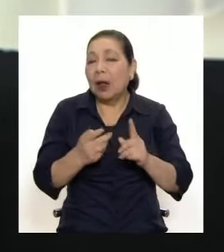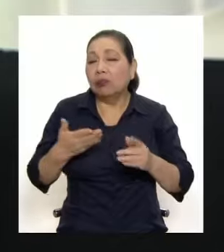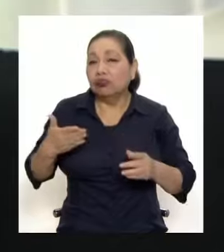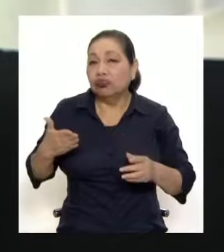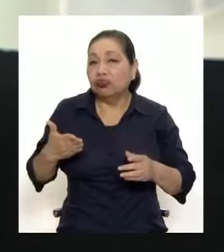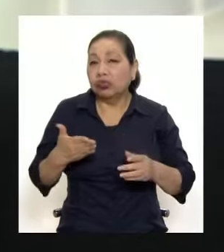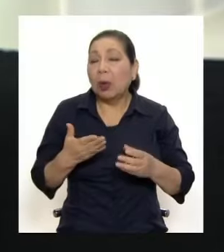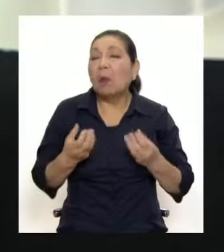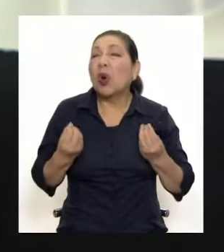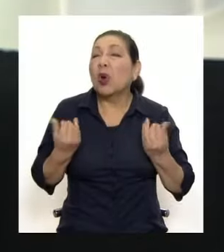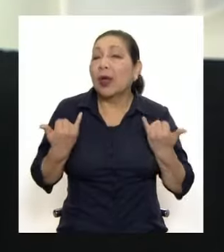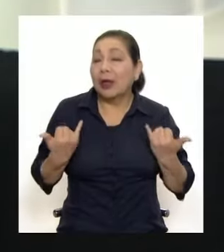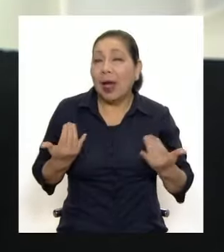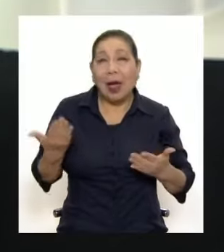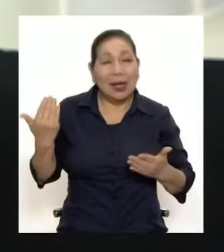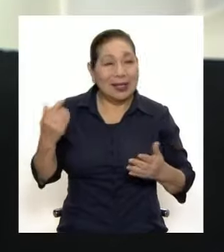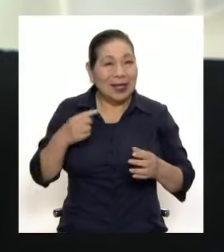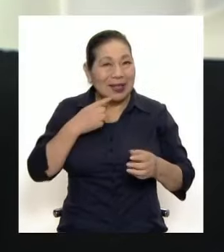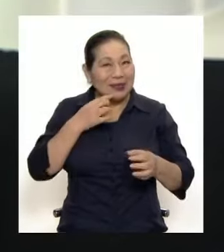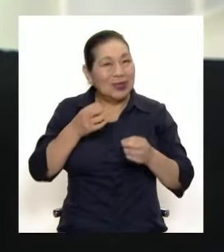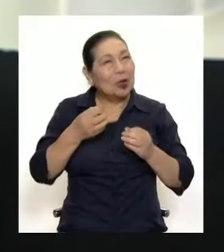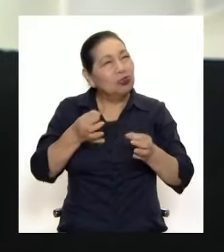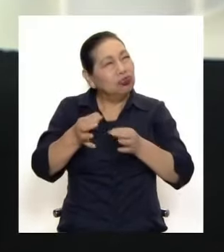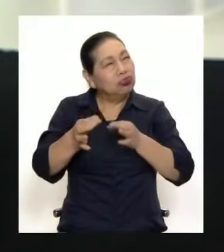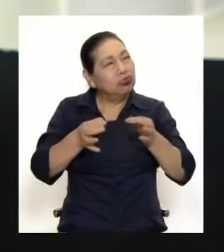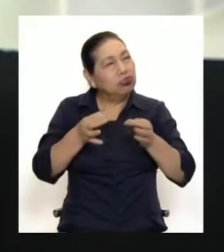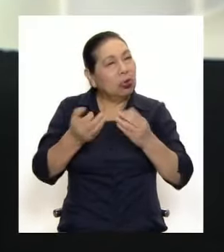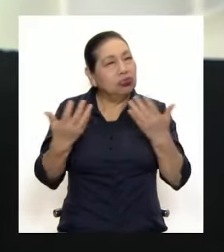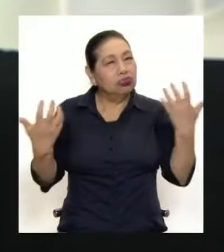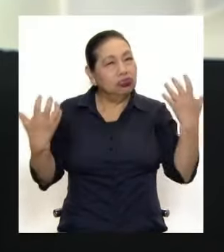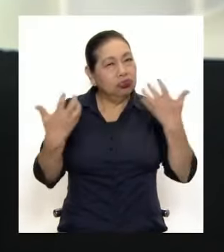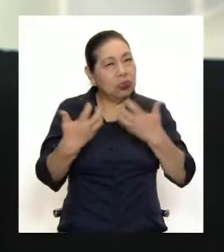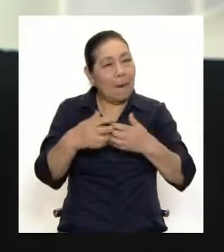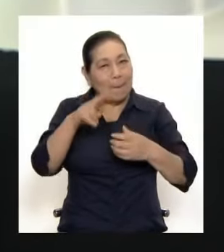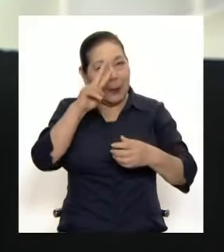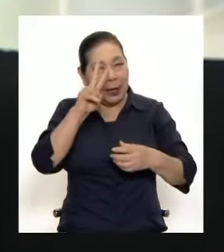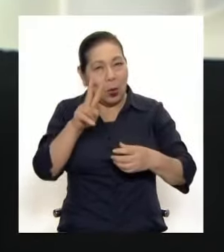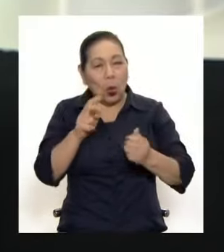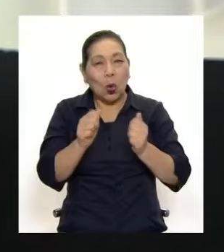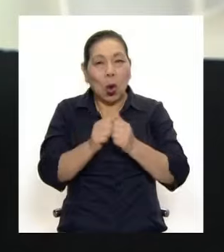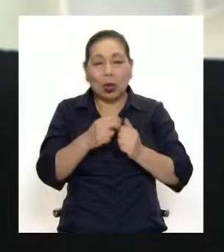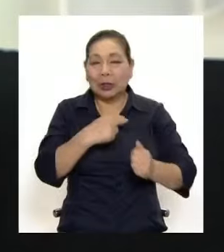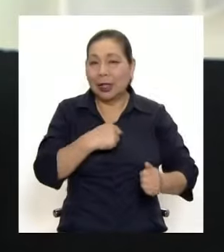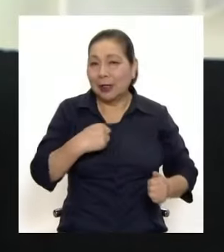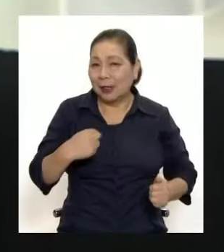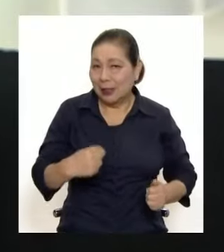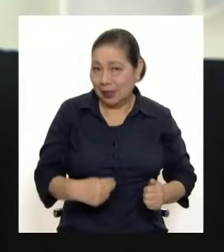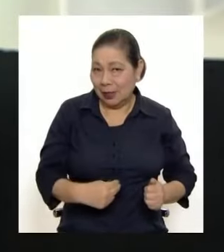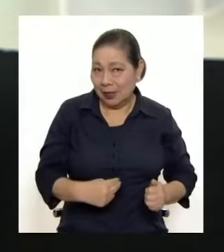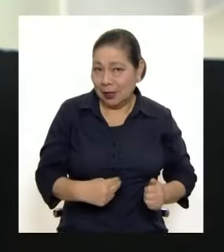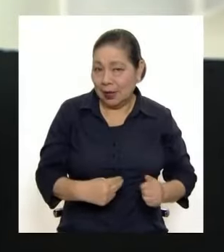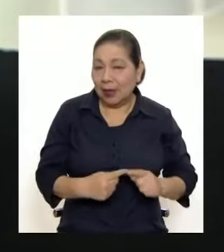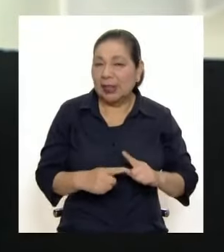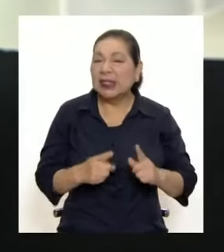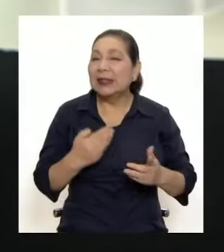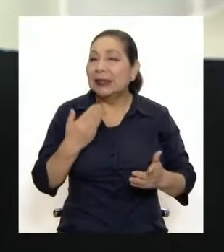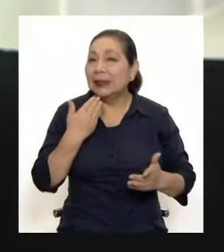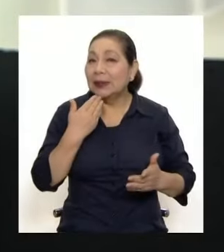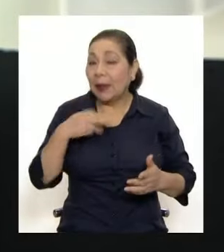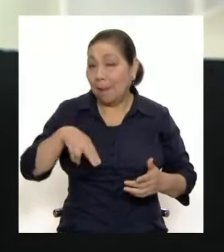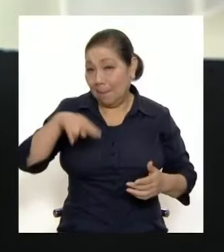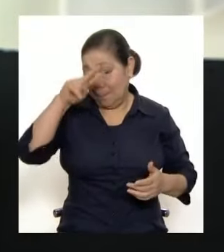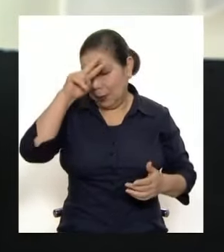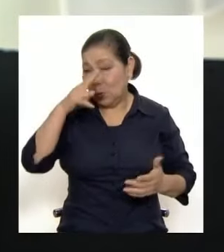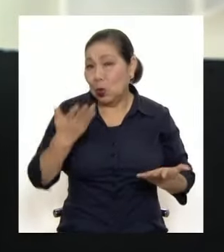acuicultura porque hace un momento estábamos conociendo un poco de las relaciones entre Perú China y queremos también esta línea darles a conocer que nuestro